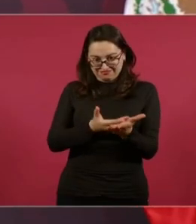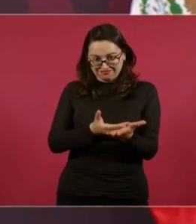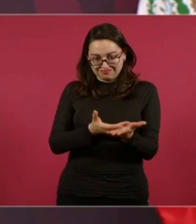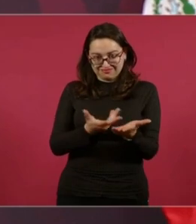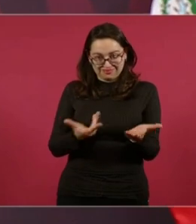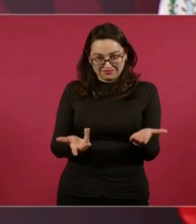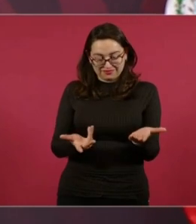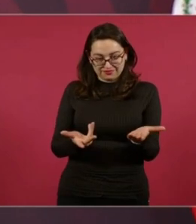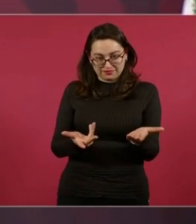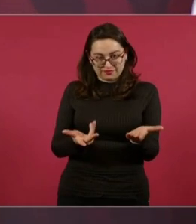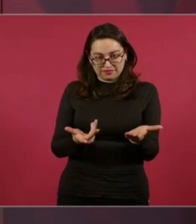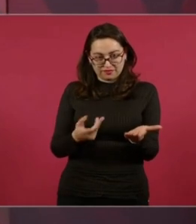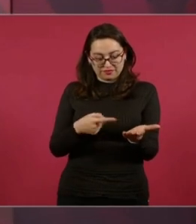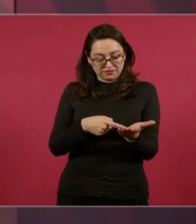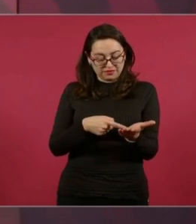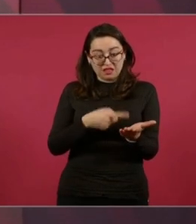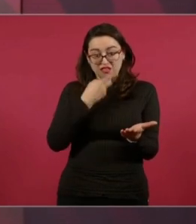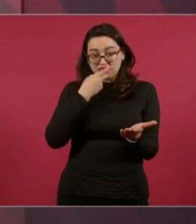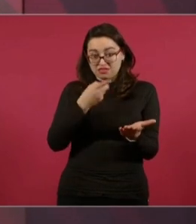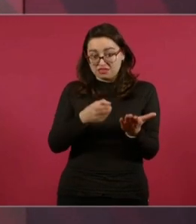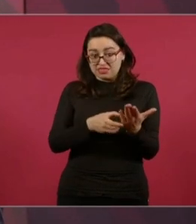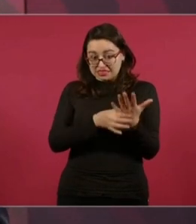en la forma y en el fondo,